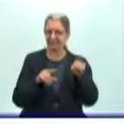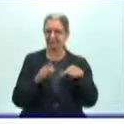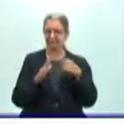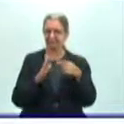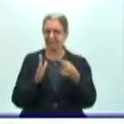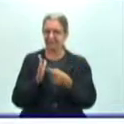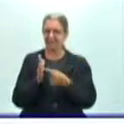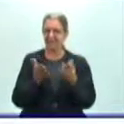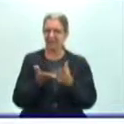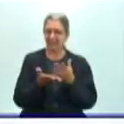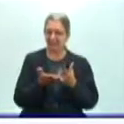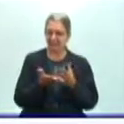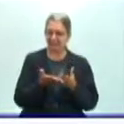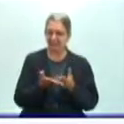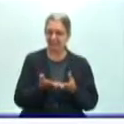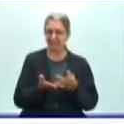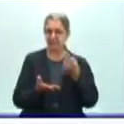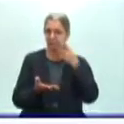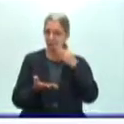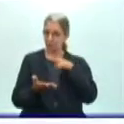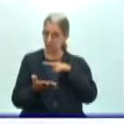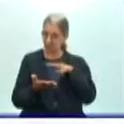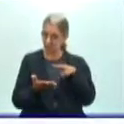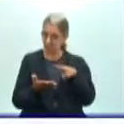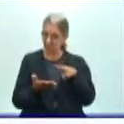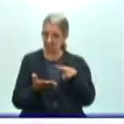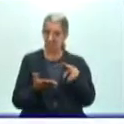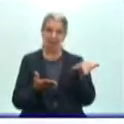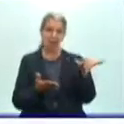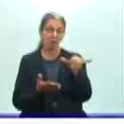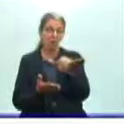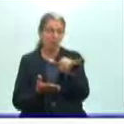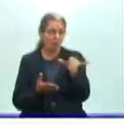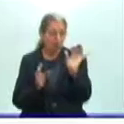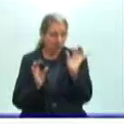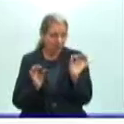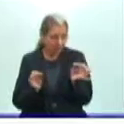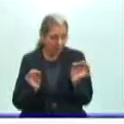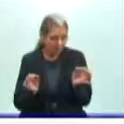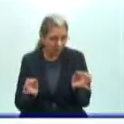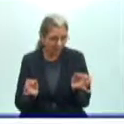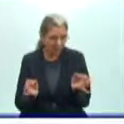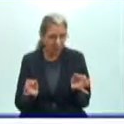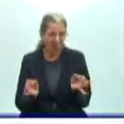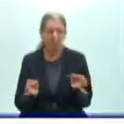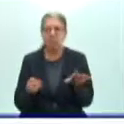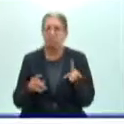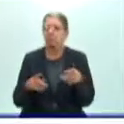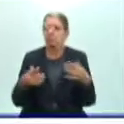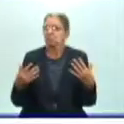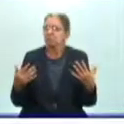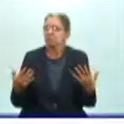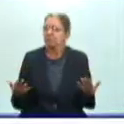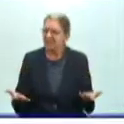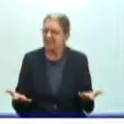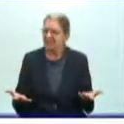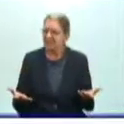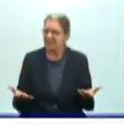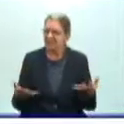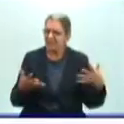libreta. Observa que son cuerdas iguales. Si ellas son cuerdas iguales,